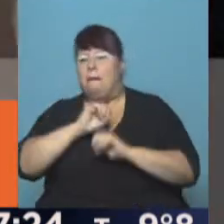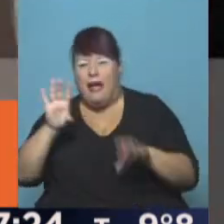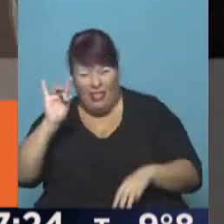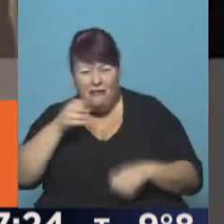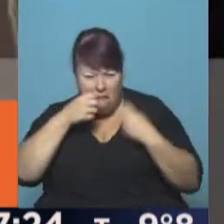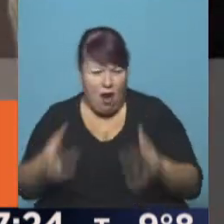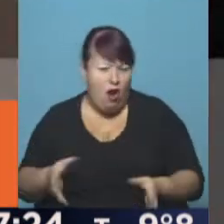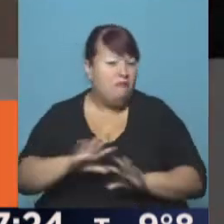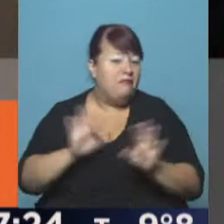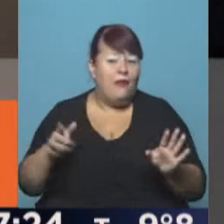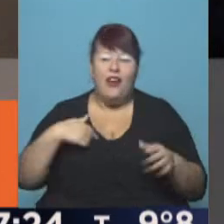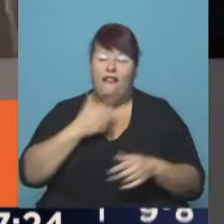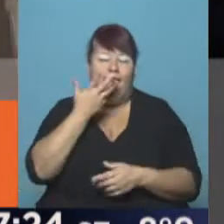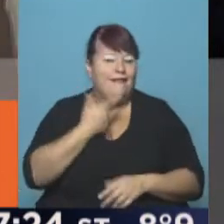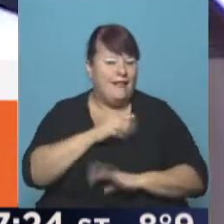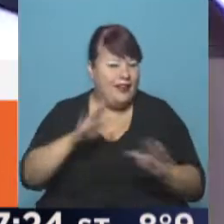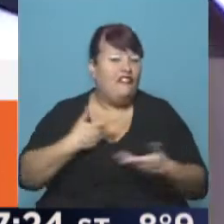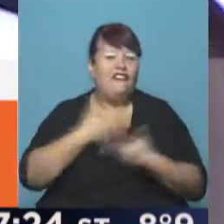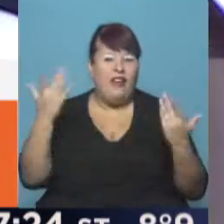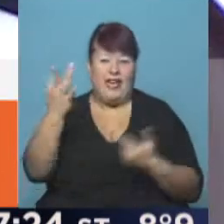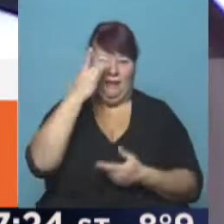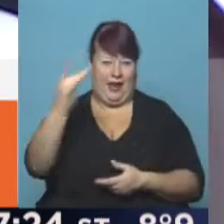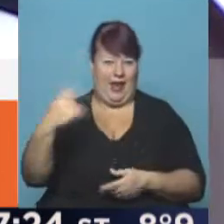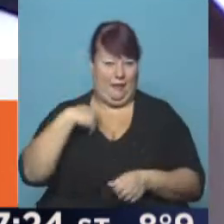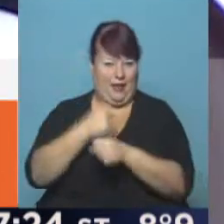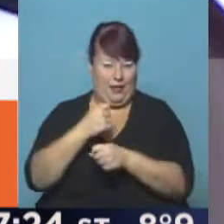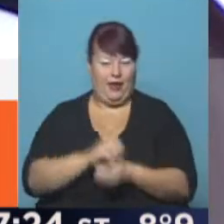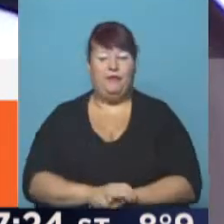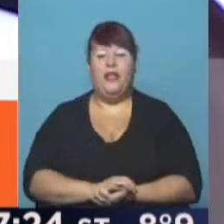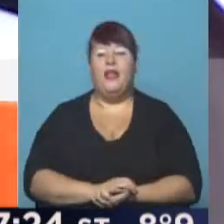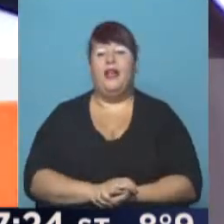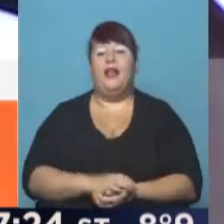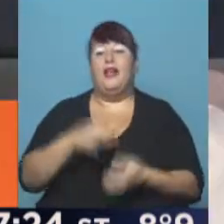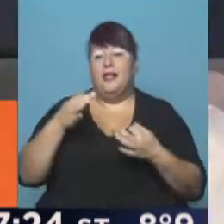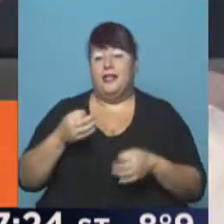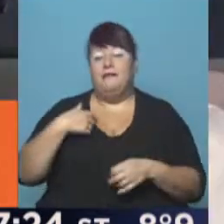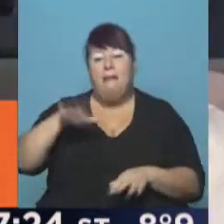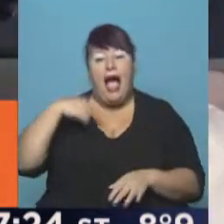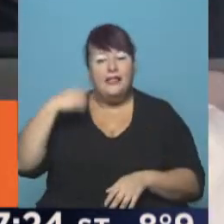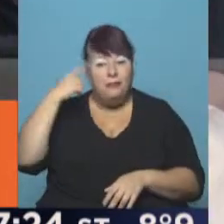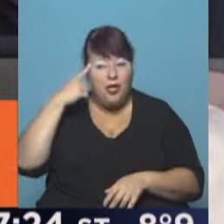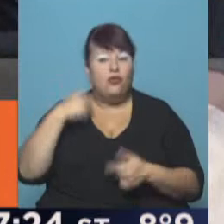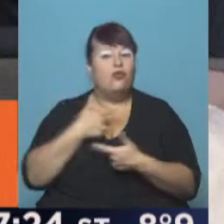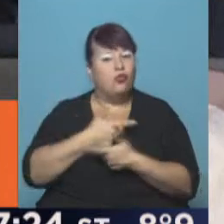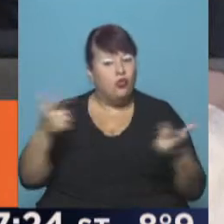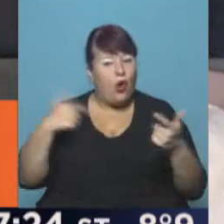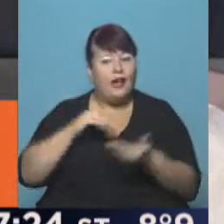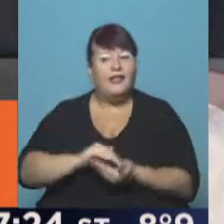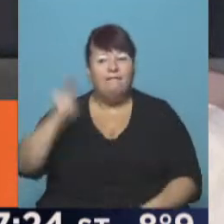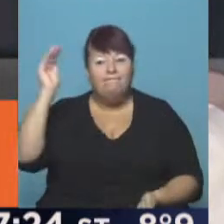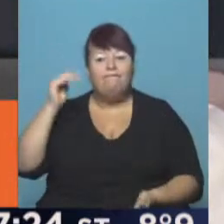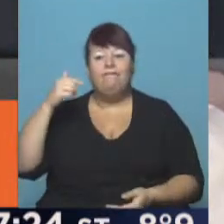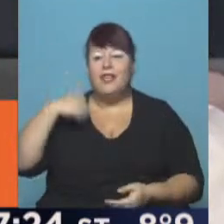así que estoy fascinada y feliz de que me hayan convocado básicamente lo que más pienso es la suerte que tuve de la infancia